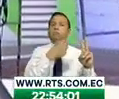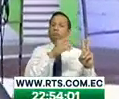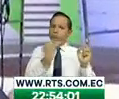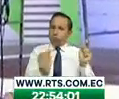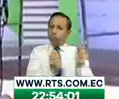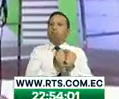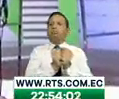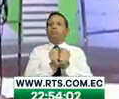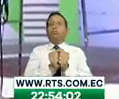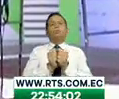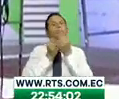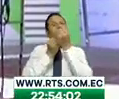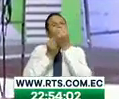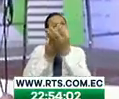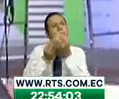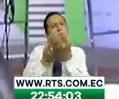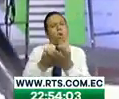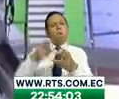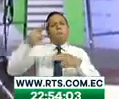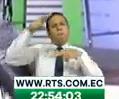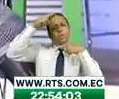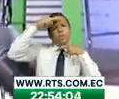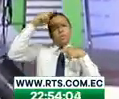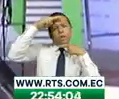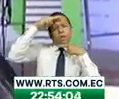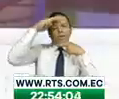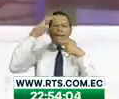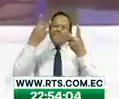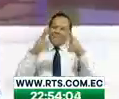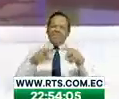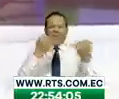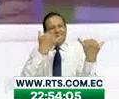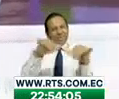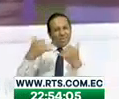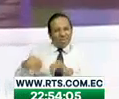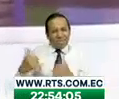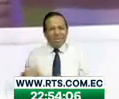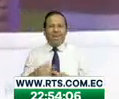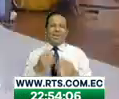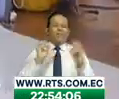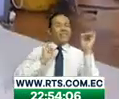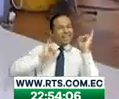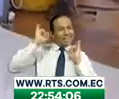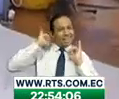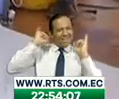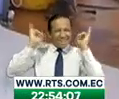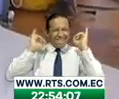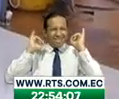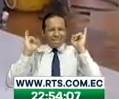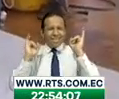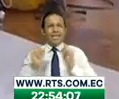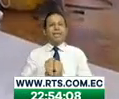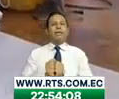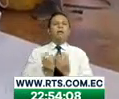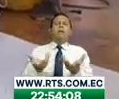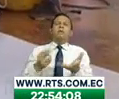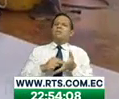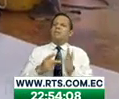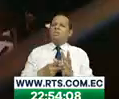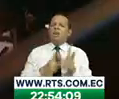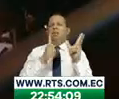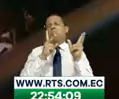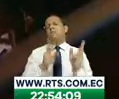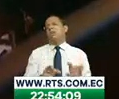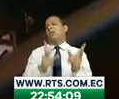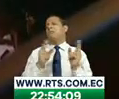noticias, información y también entretenimiento de una manera en la que no caiga en lo mismo de